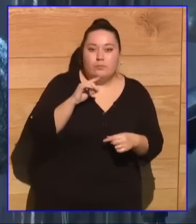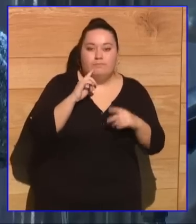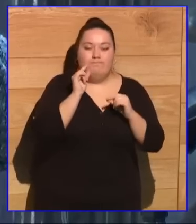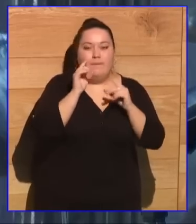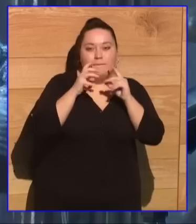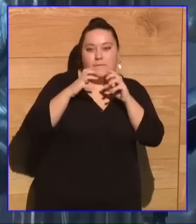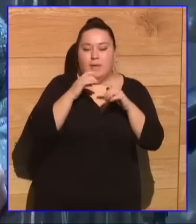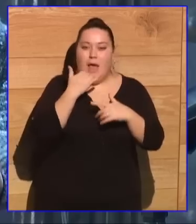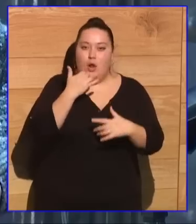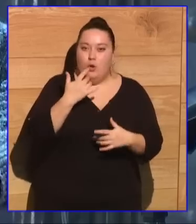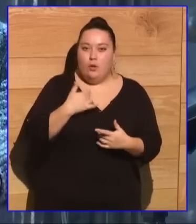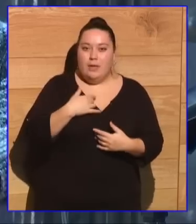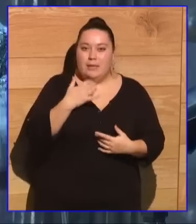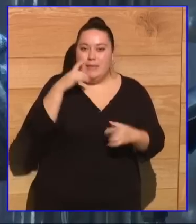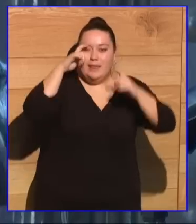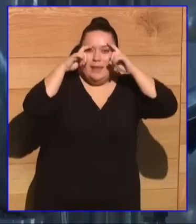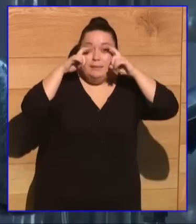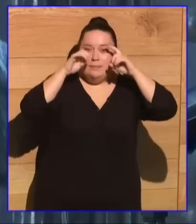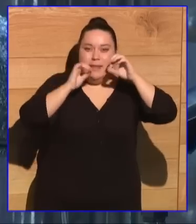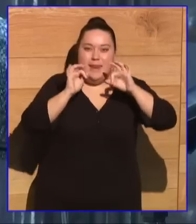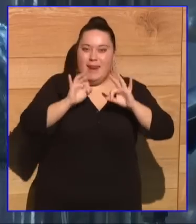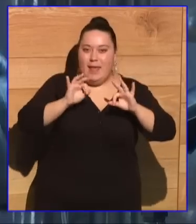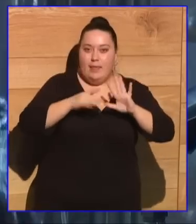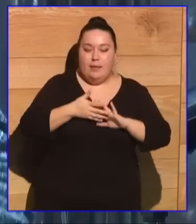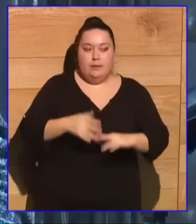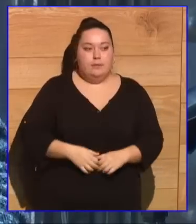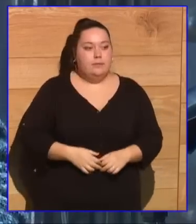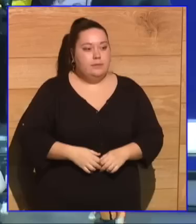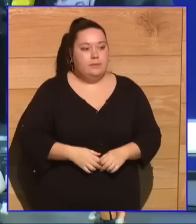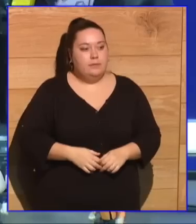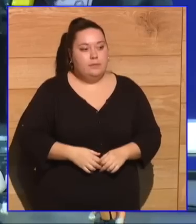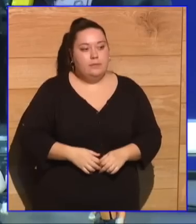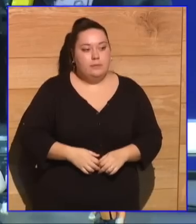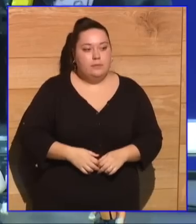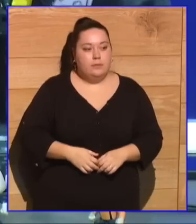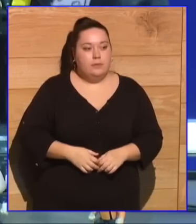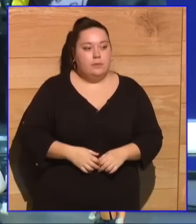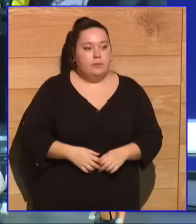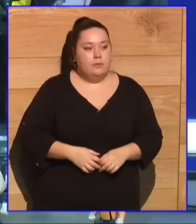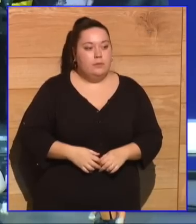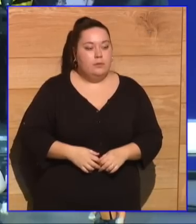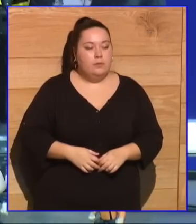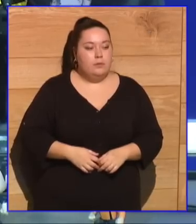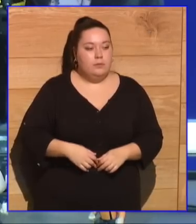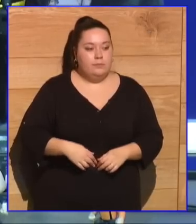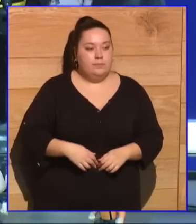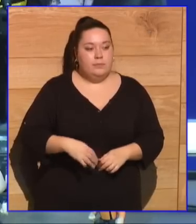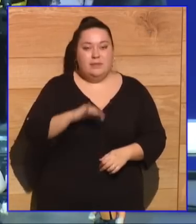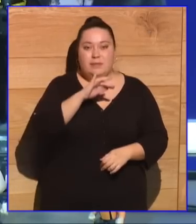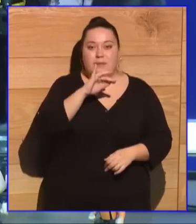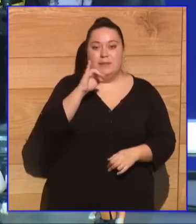labios, no mueve casi las cejas, o sea, es muy difícil lo que hace. Una de las veces que va a ver Frances McDormand aquí. Que va Jim Hammond a verla, que